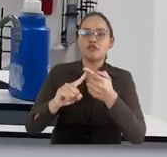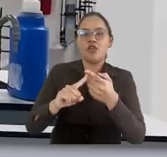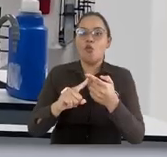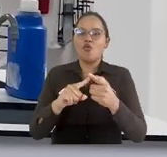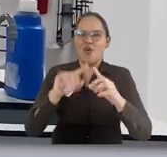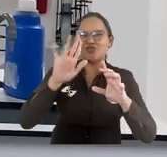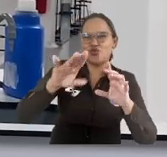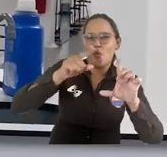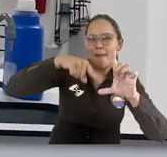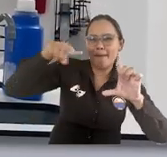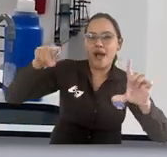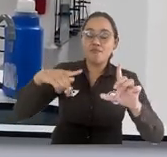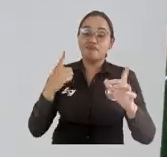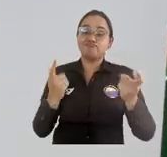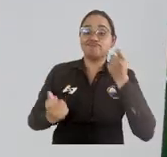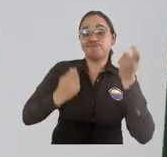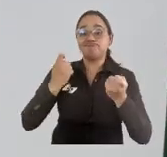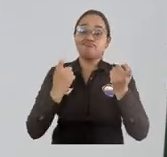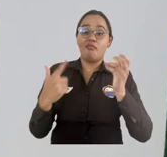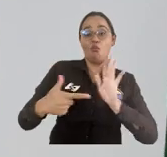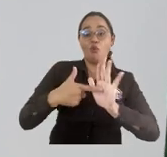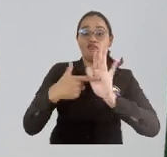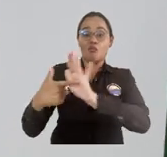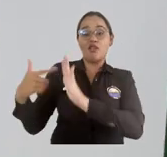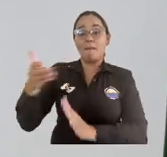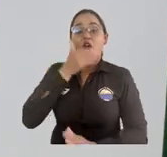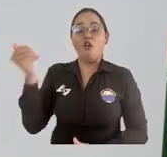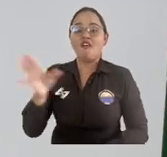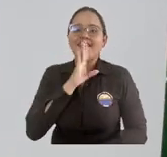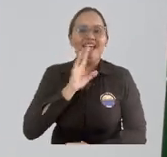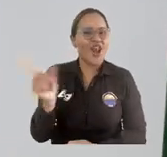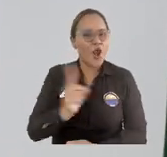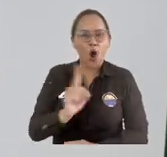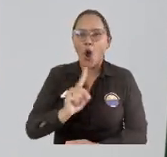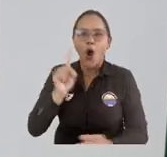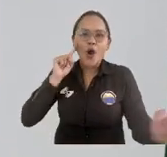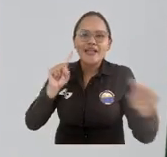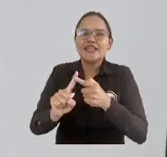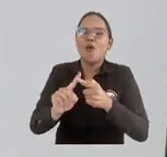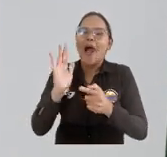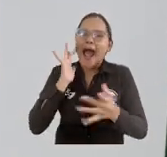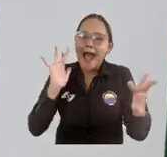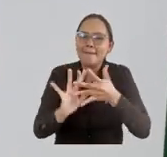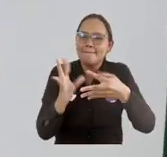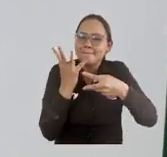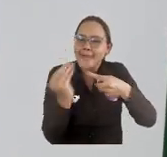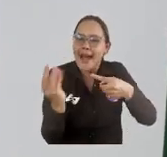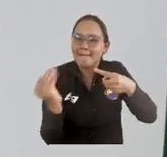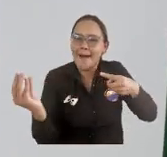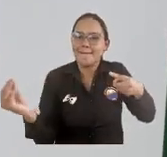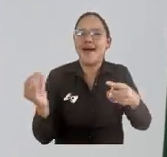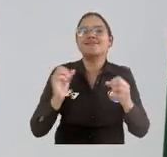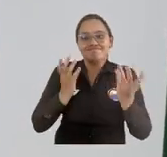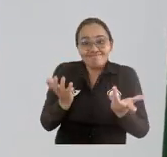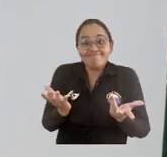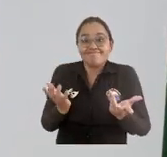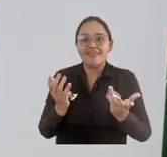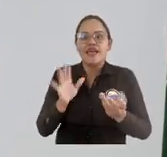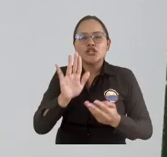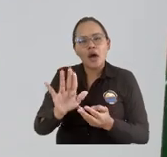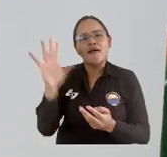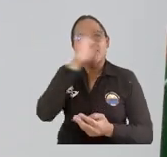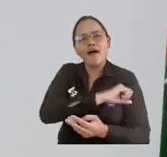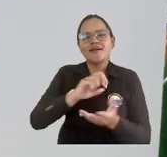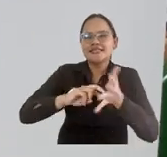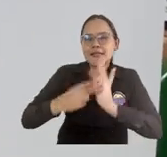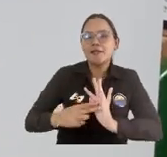mercantilización o de juzgar a las universidades para saber quién es mejor o cuál es peor, sino hacer una categoría de que estas universidades cumplen